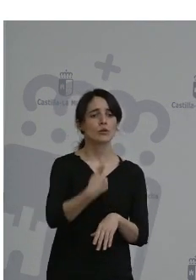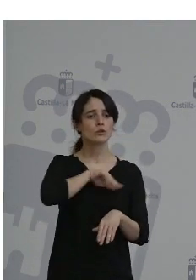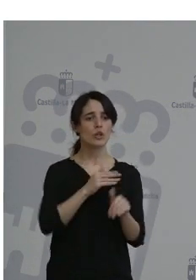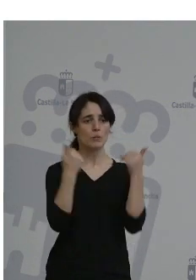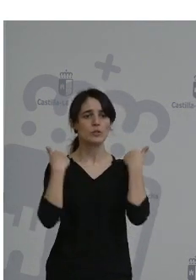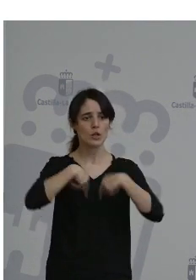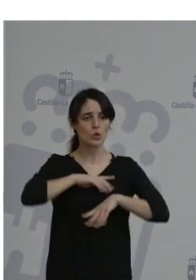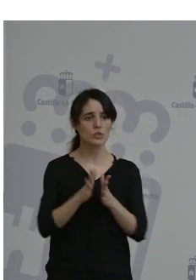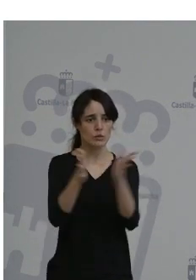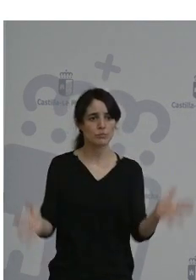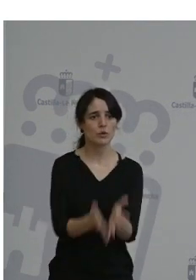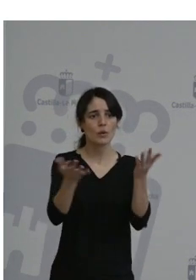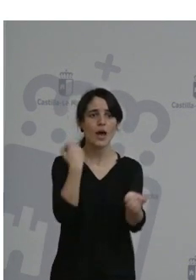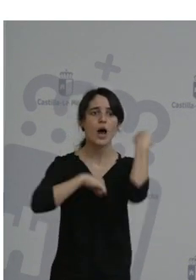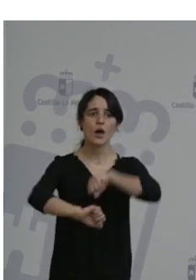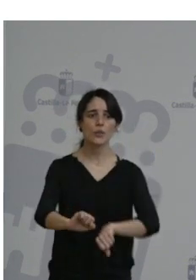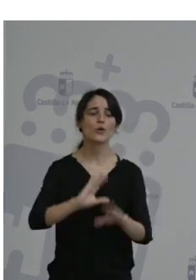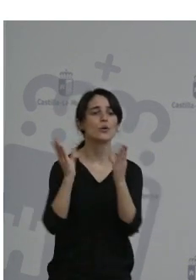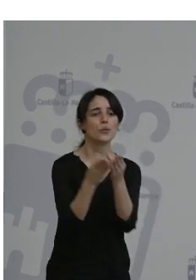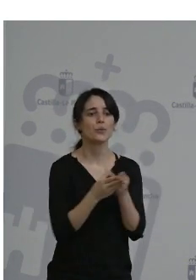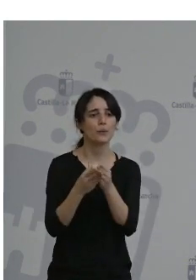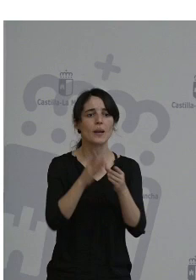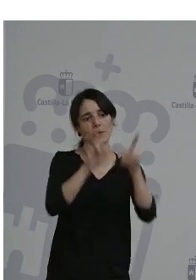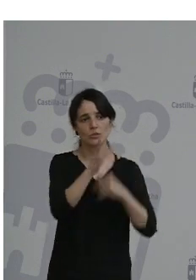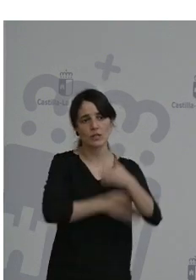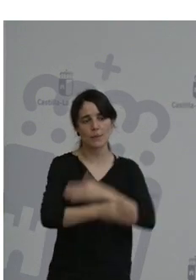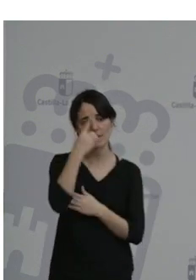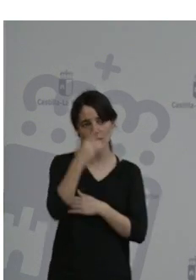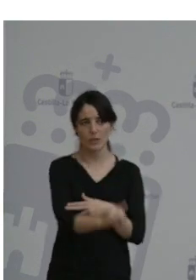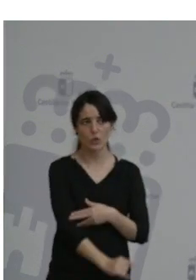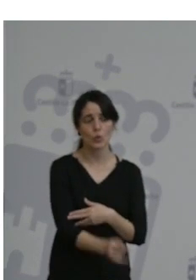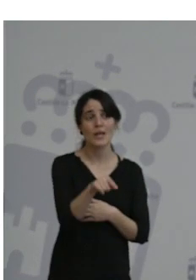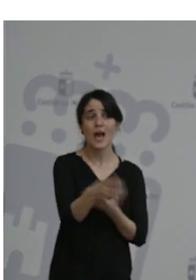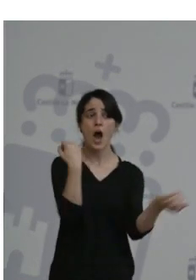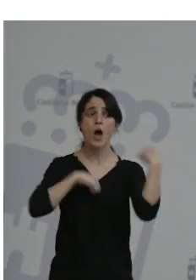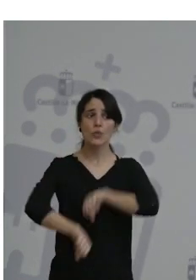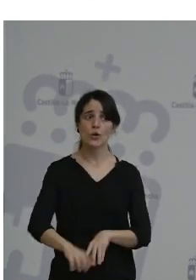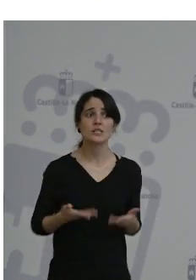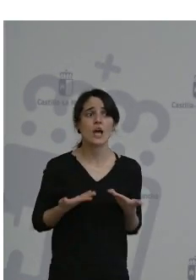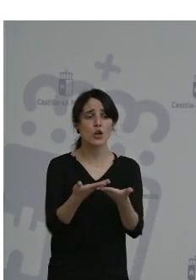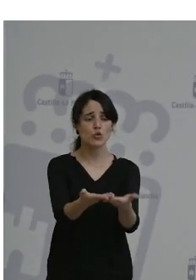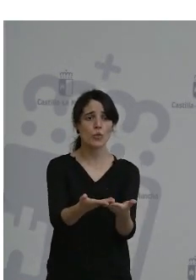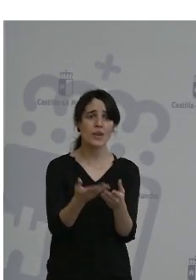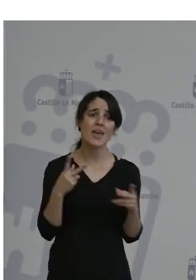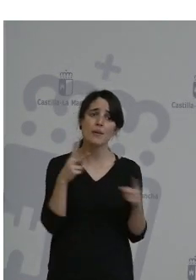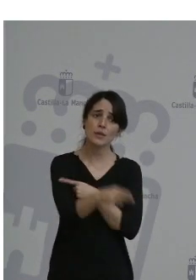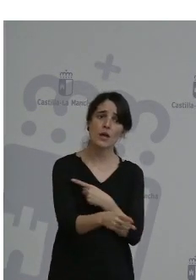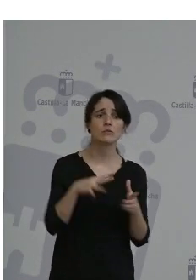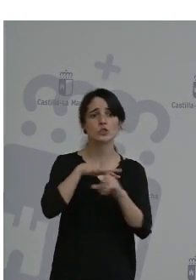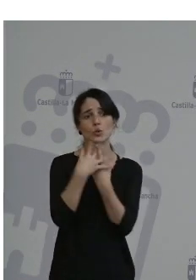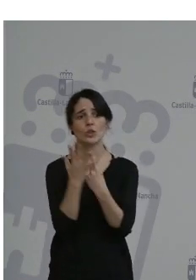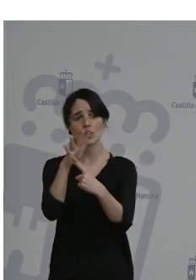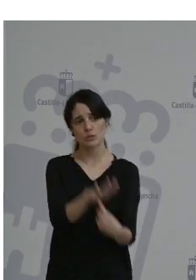para el colectivo de personas con discapacidad intelectual acciones que ayuden a evitar situaciones de exclusión